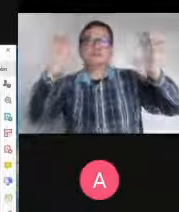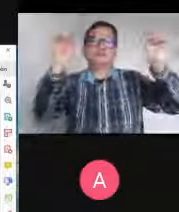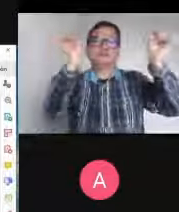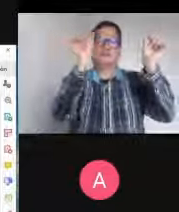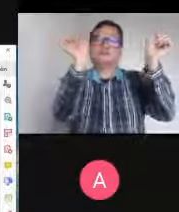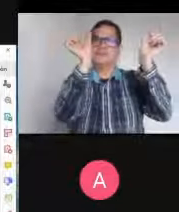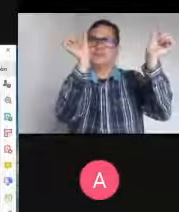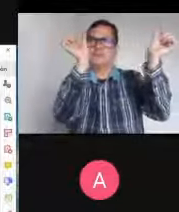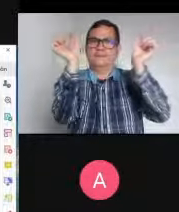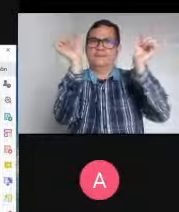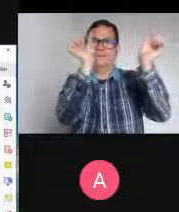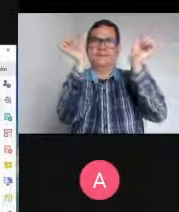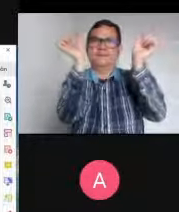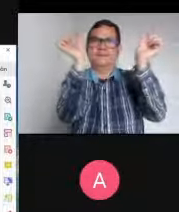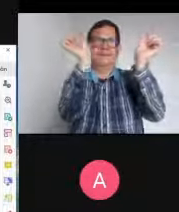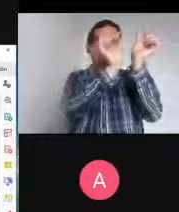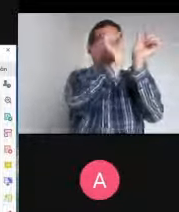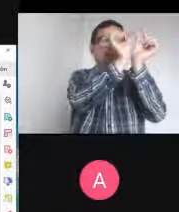mirar más o menos si es